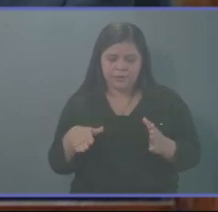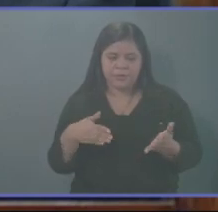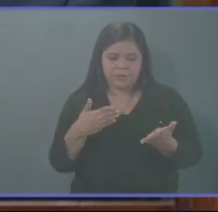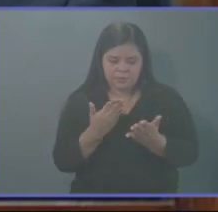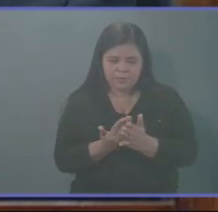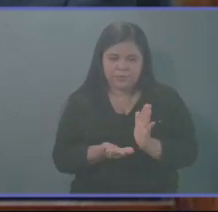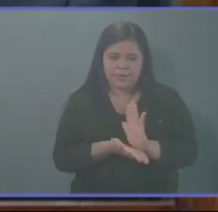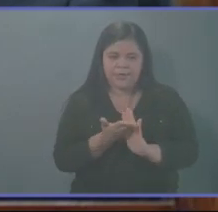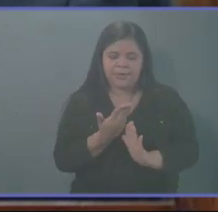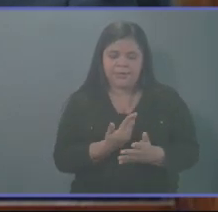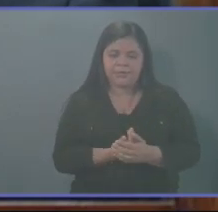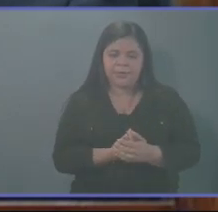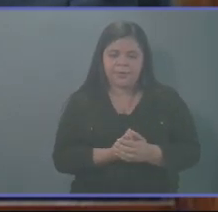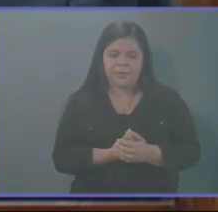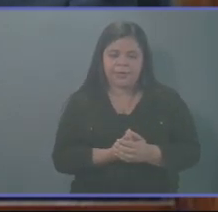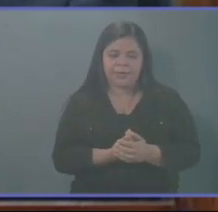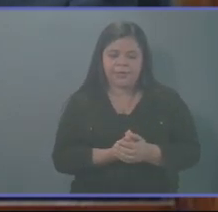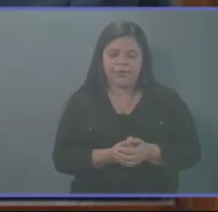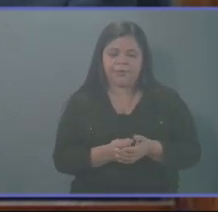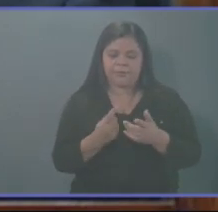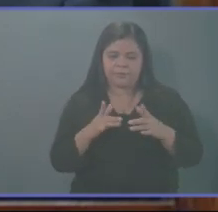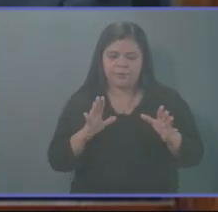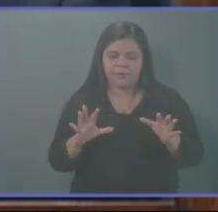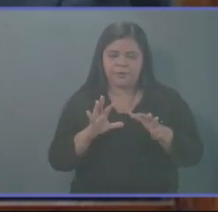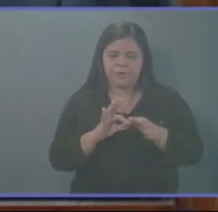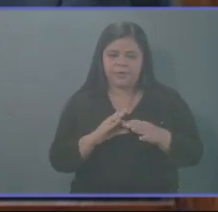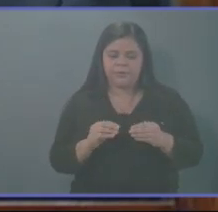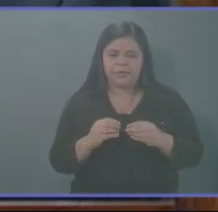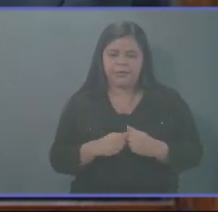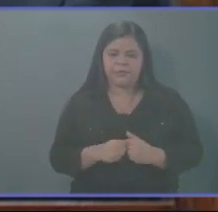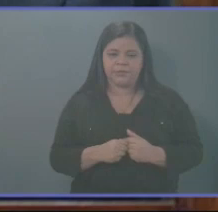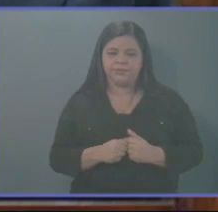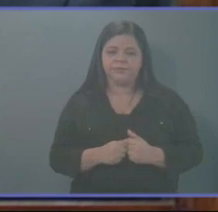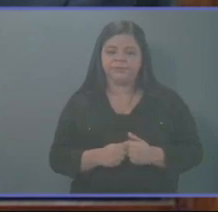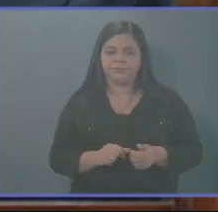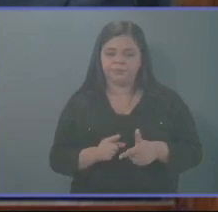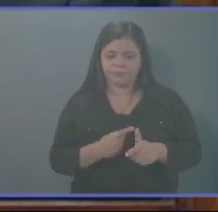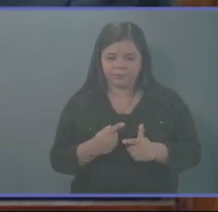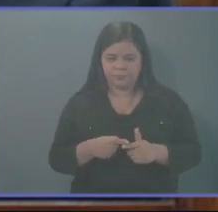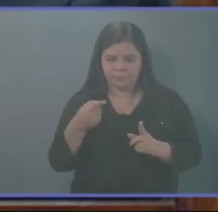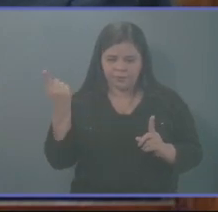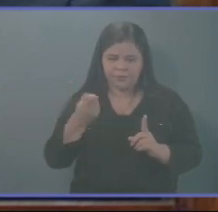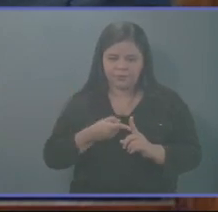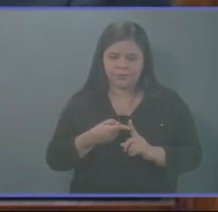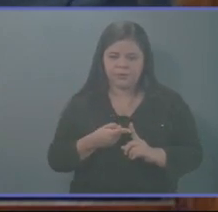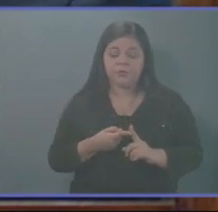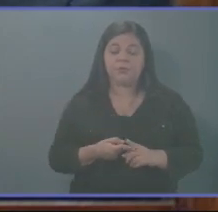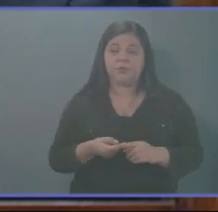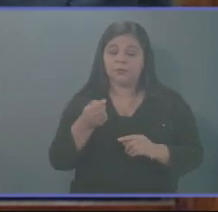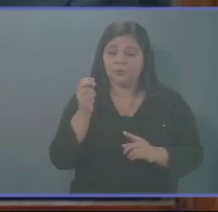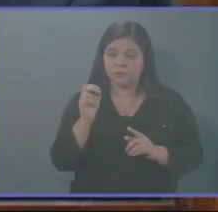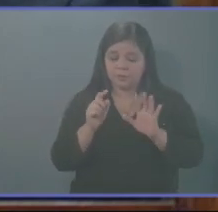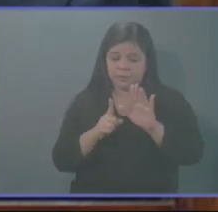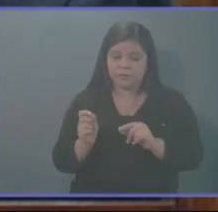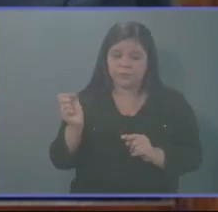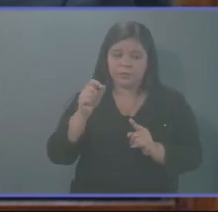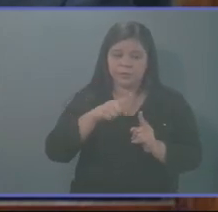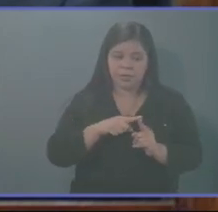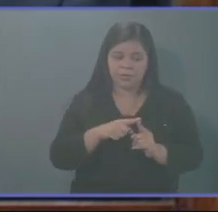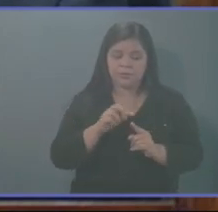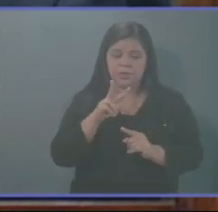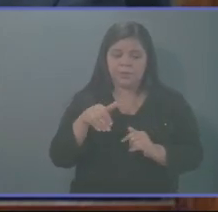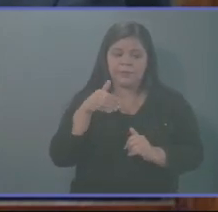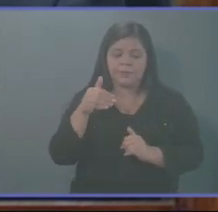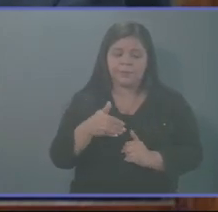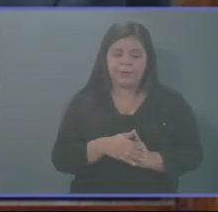cometer cualquiera de los hechos previstos por la presente disposición serán sancionadas con prisión de 6 meses a 2